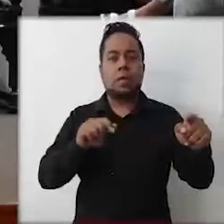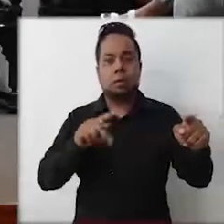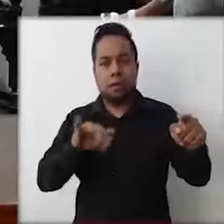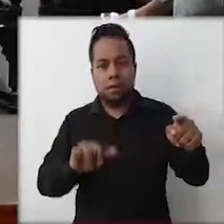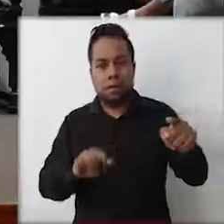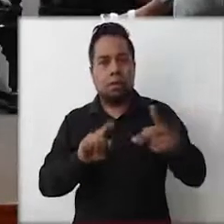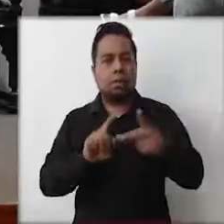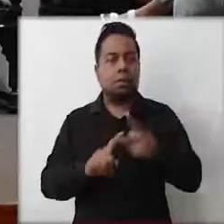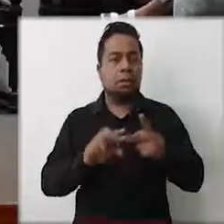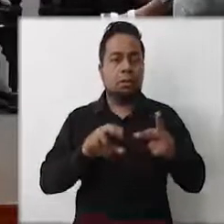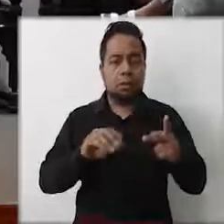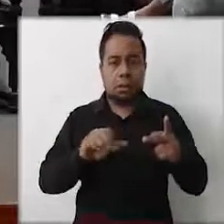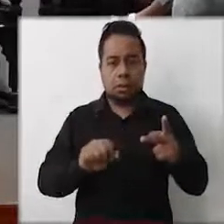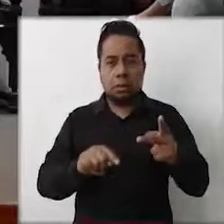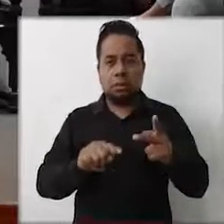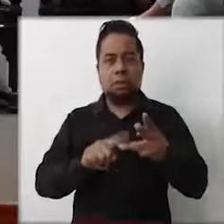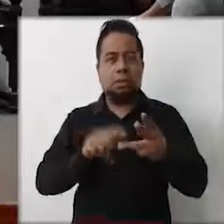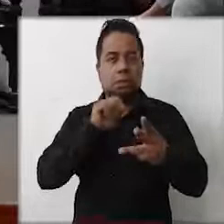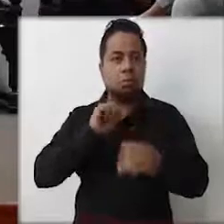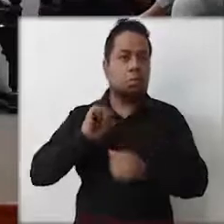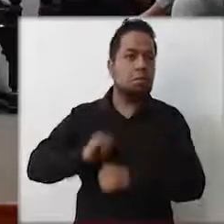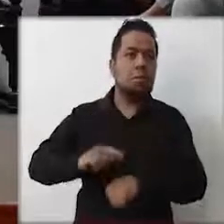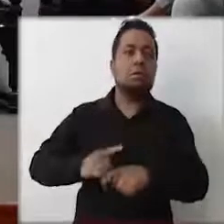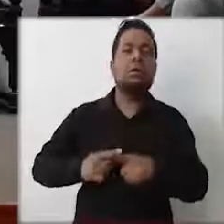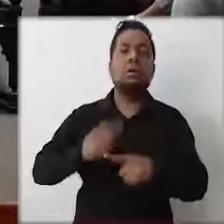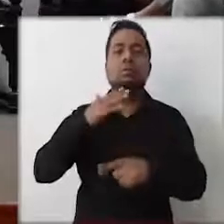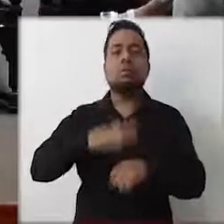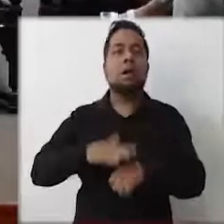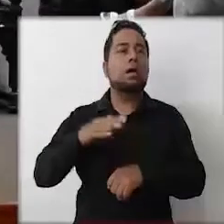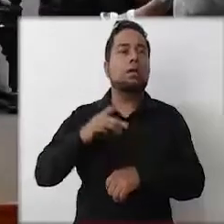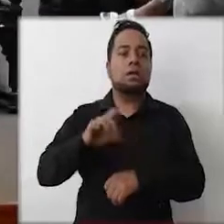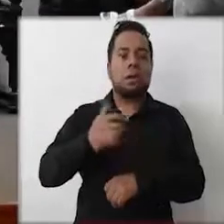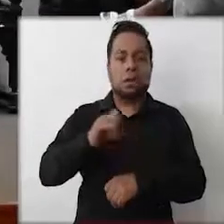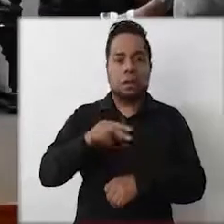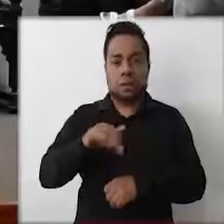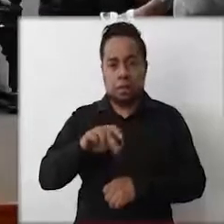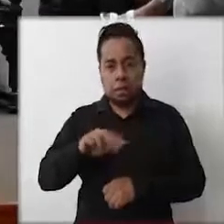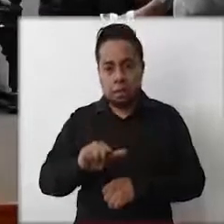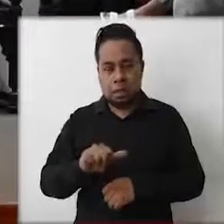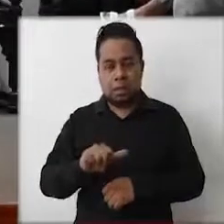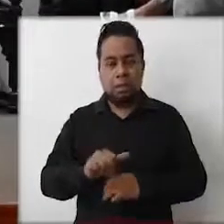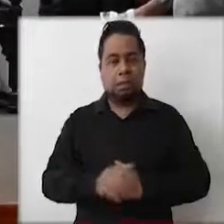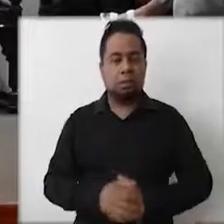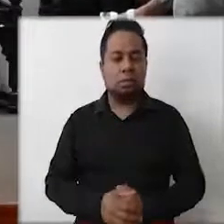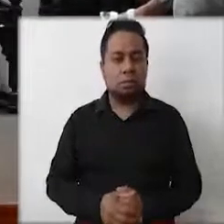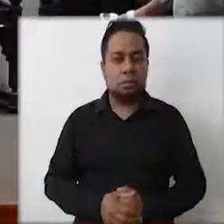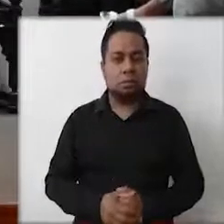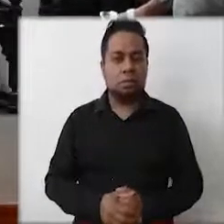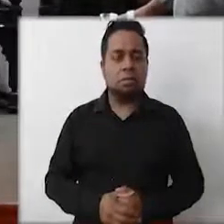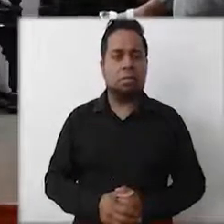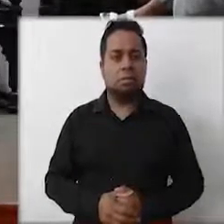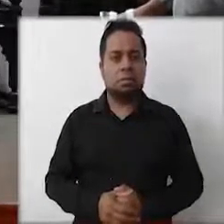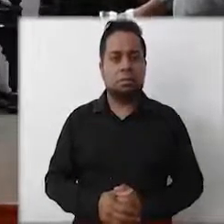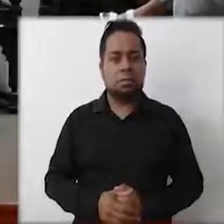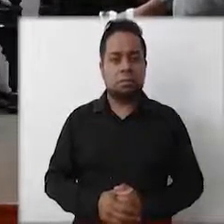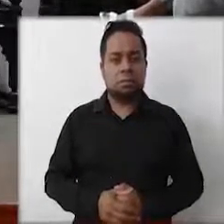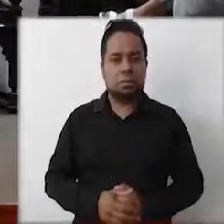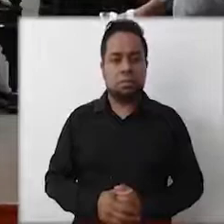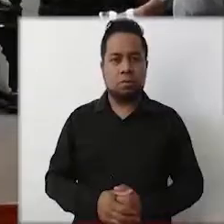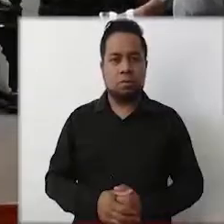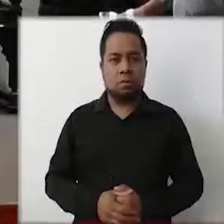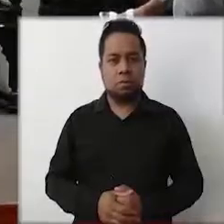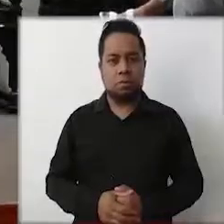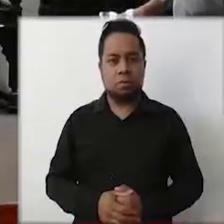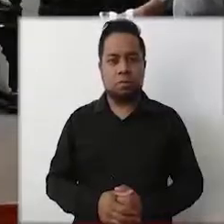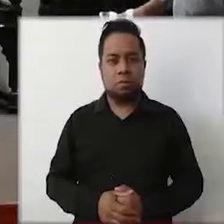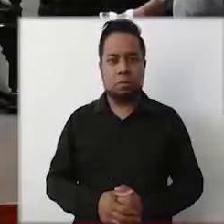03/2022, suscrito por la y los integrantes de la Comisión de Mercados y Comercio en Vía Pública. Quienes estén a favor de la aprobación,